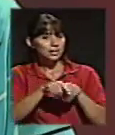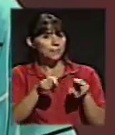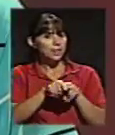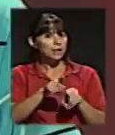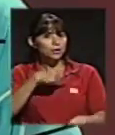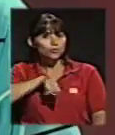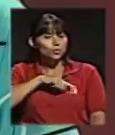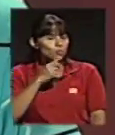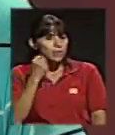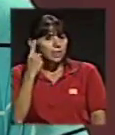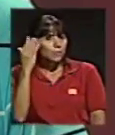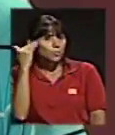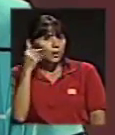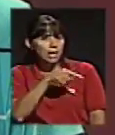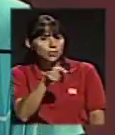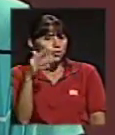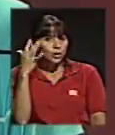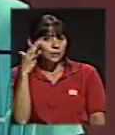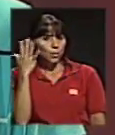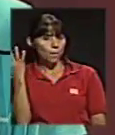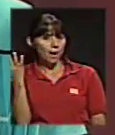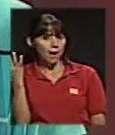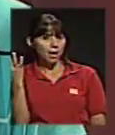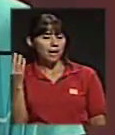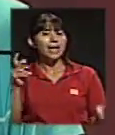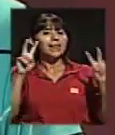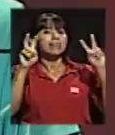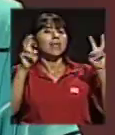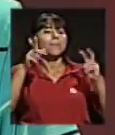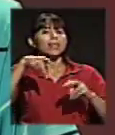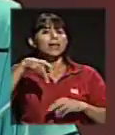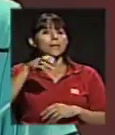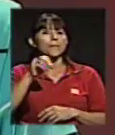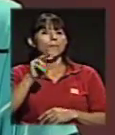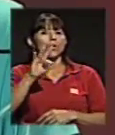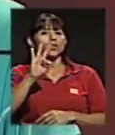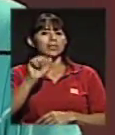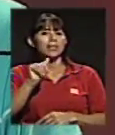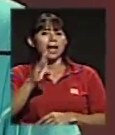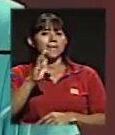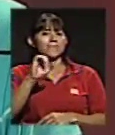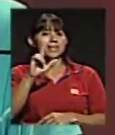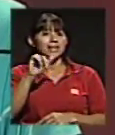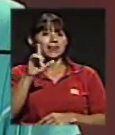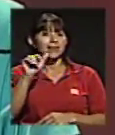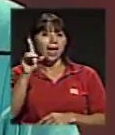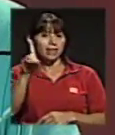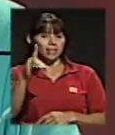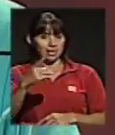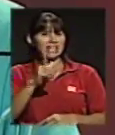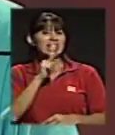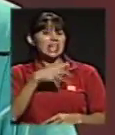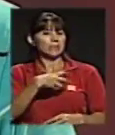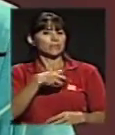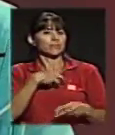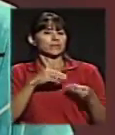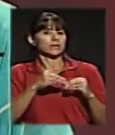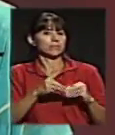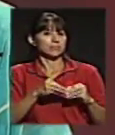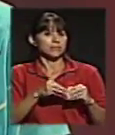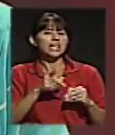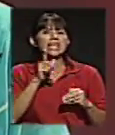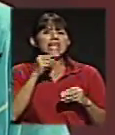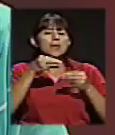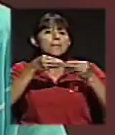les preocupa. Bueno, el tema de la portabilidad, obviamente el que pierde en un país con la portabilidad